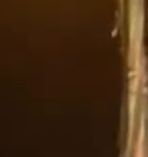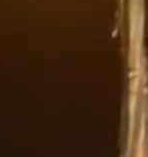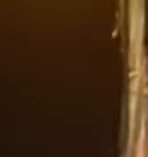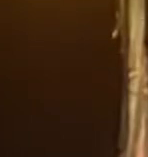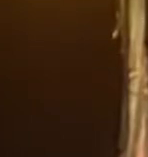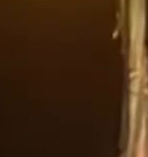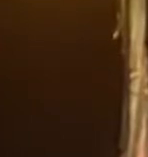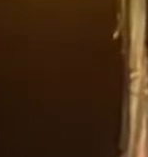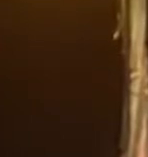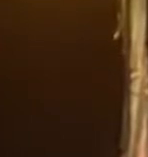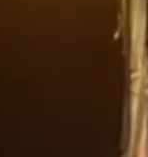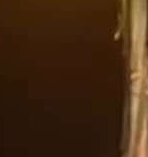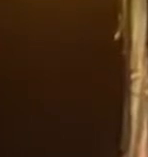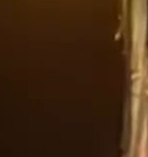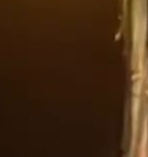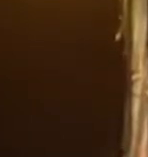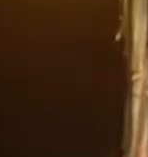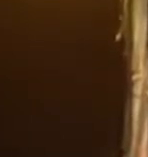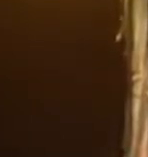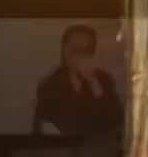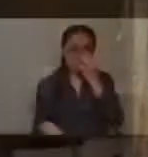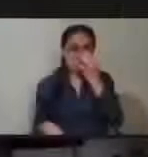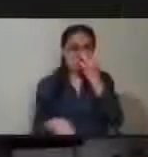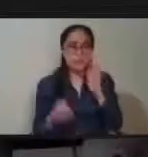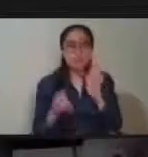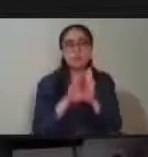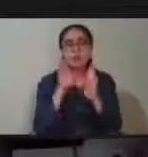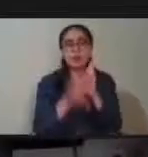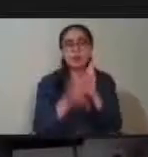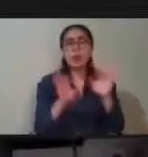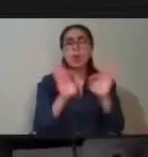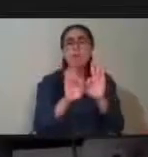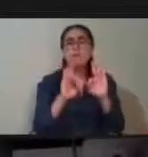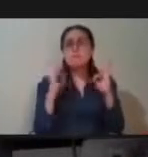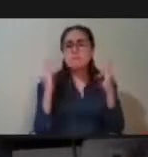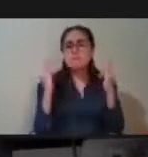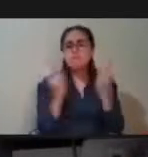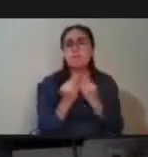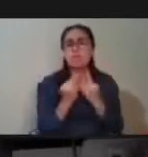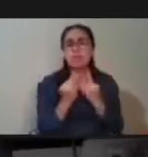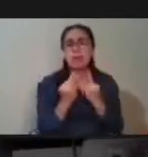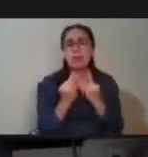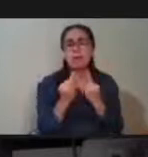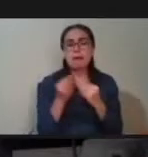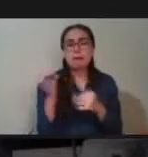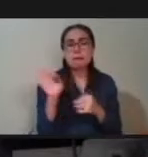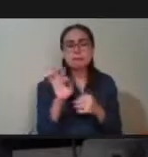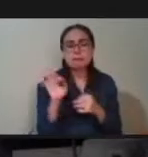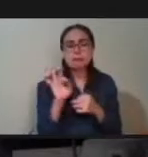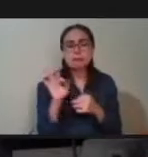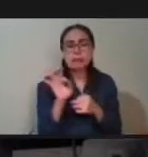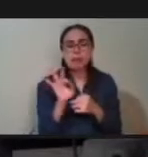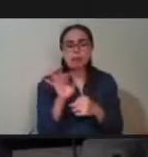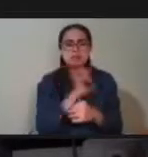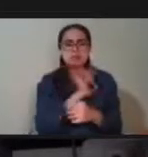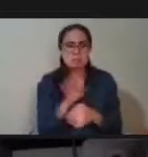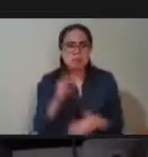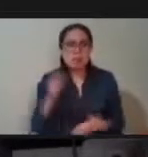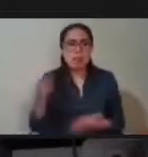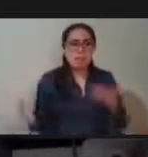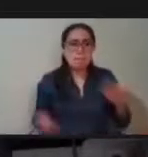un modelo cerrado dentro del cual poder bailar. El modelo cerrado del baile es la